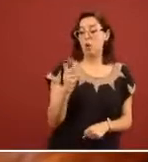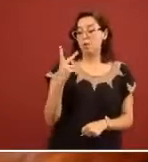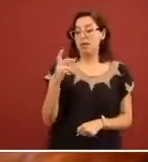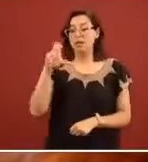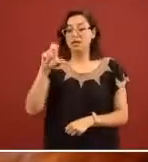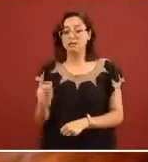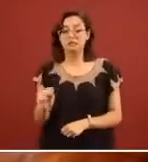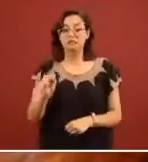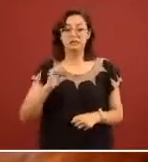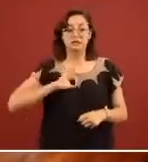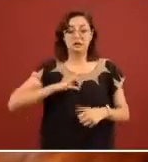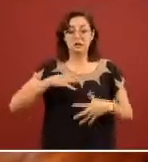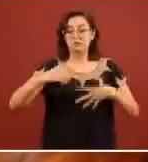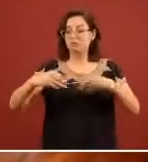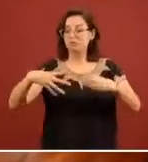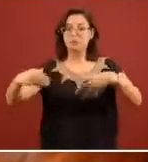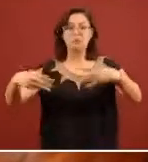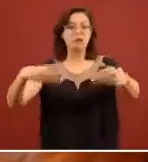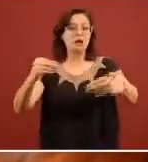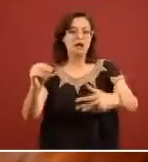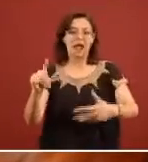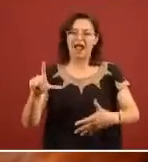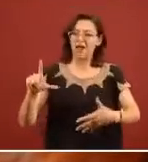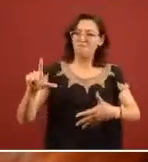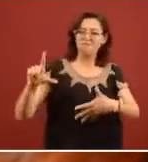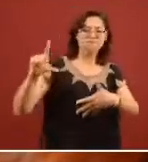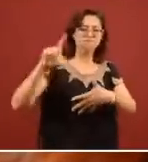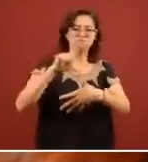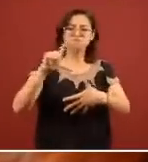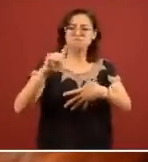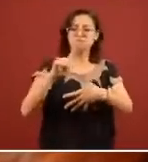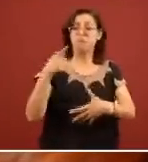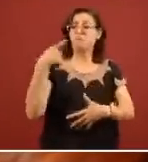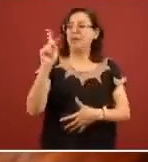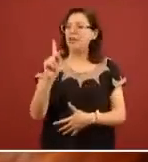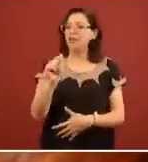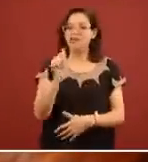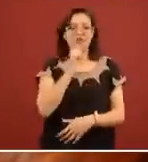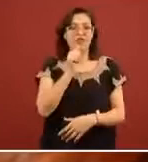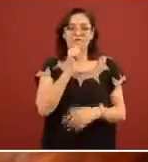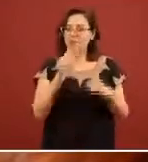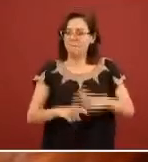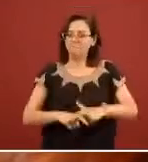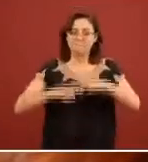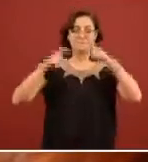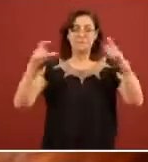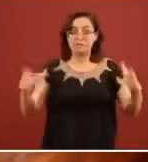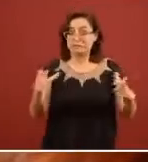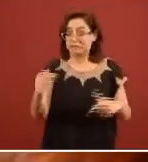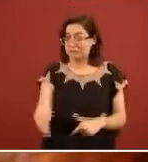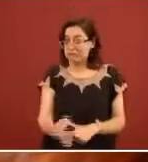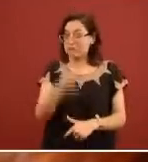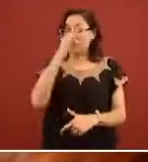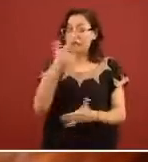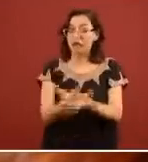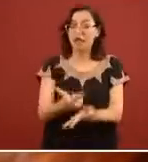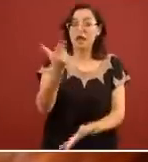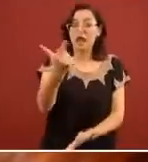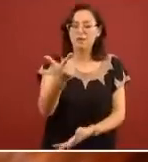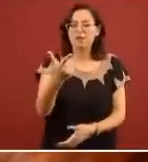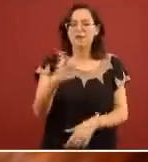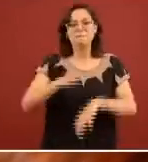hay transmisión comunitaria en toda la América Latina, pero lo grave del virus está por llegar. Entonces, para tener una magnitud más